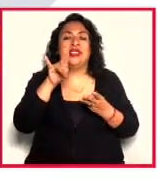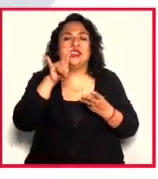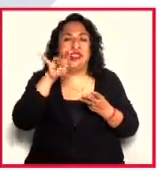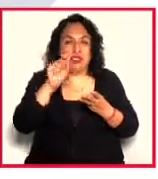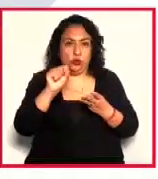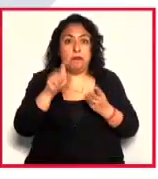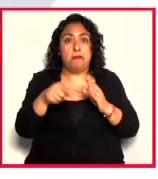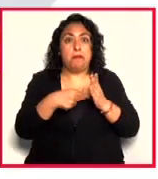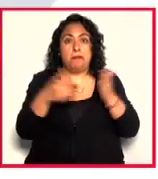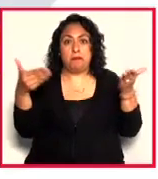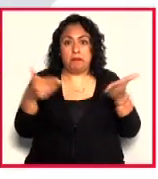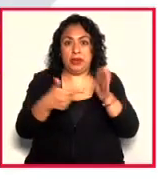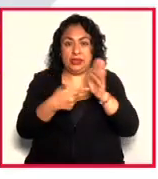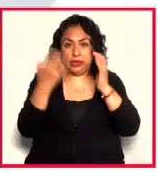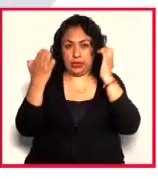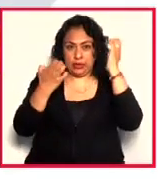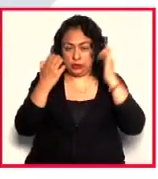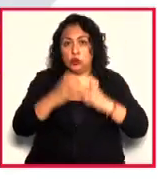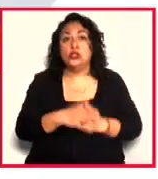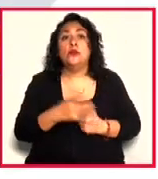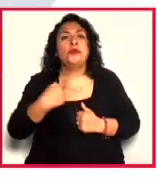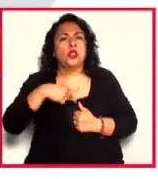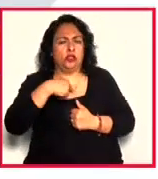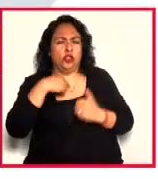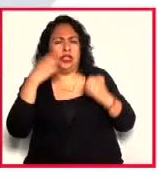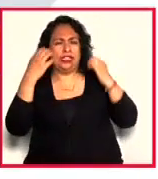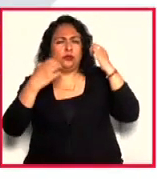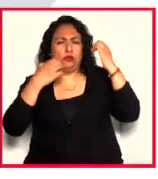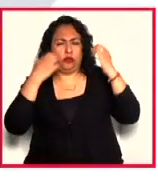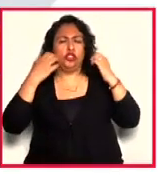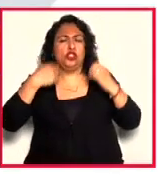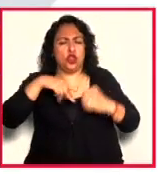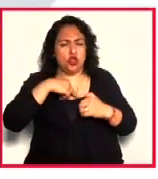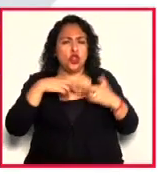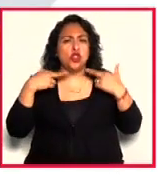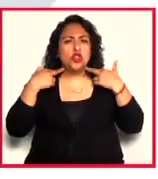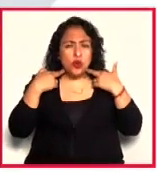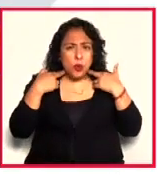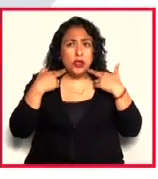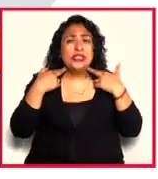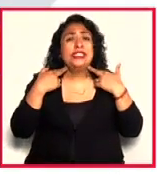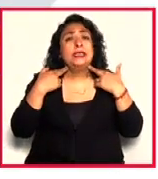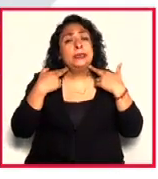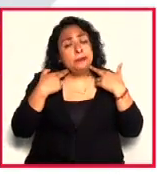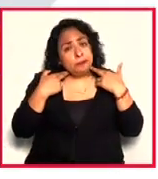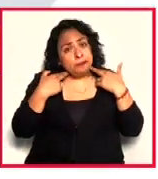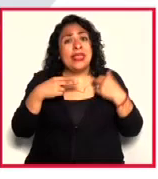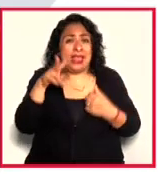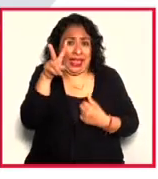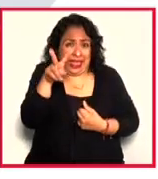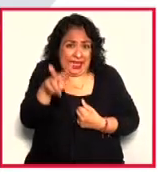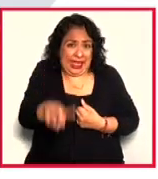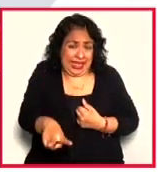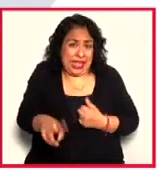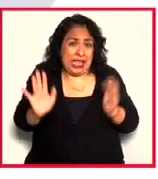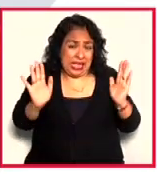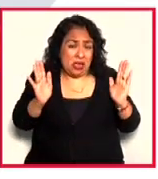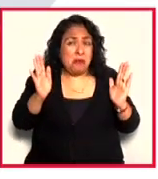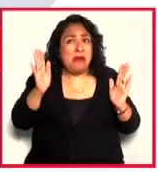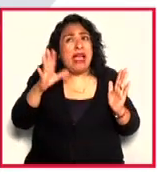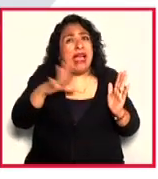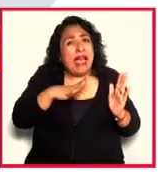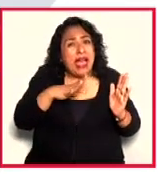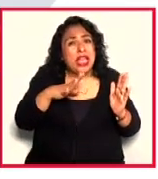presentan. La exposición Nosotros Robots realmente creo que establece los